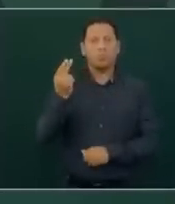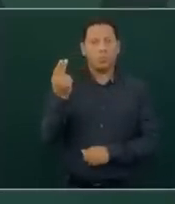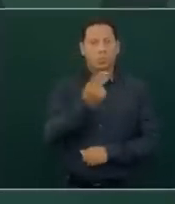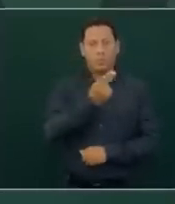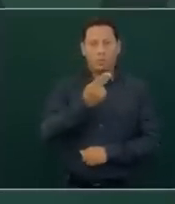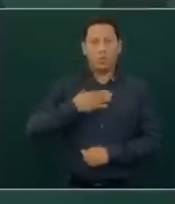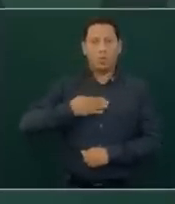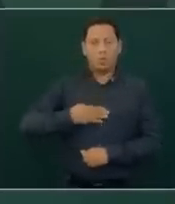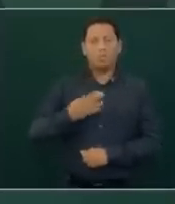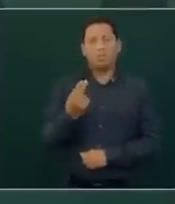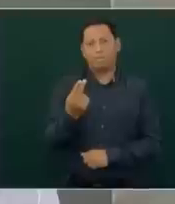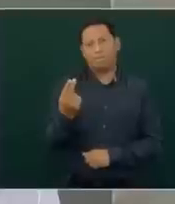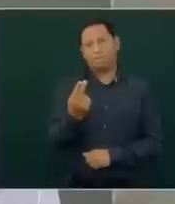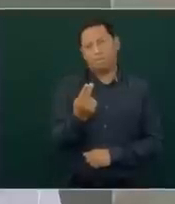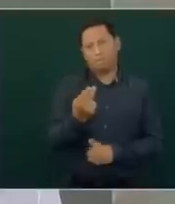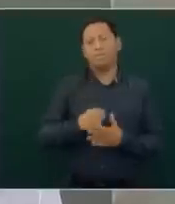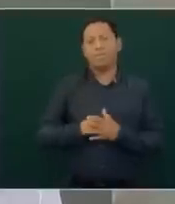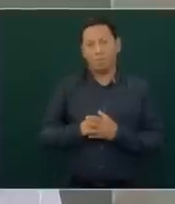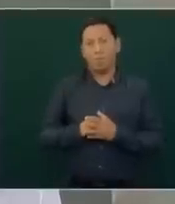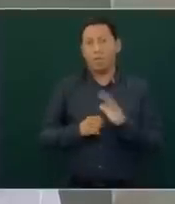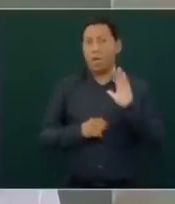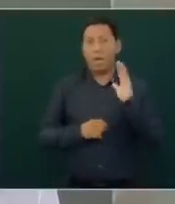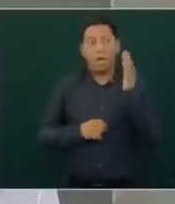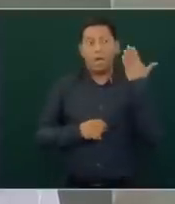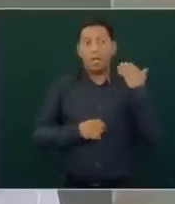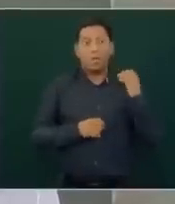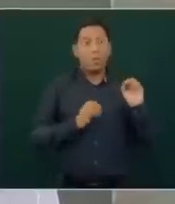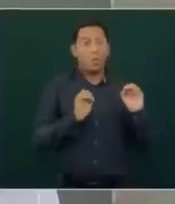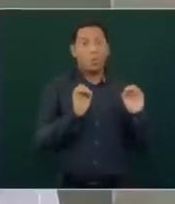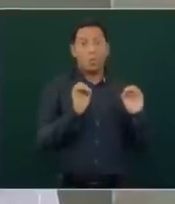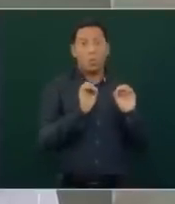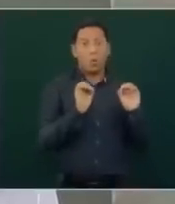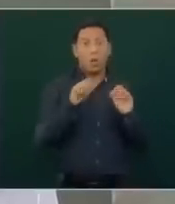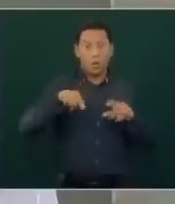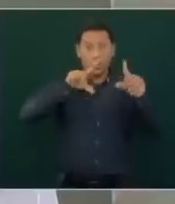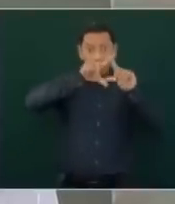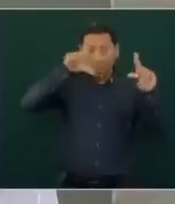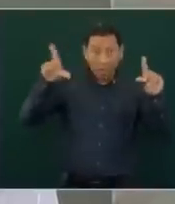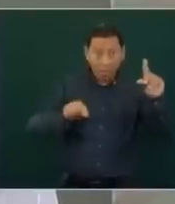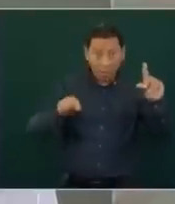que no había en nuestro país.